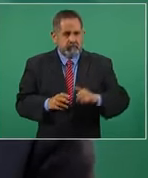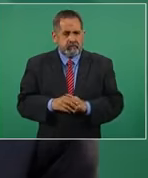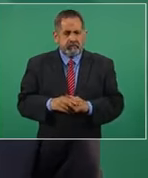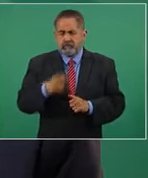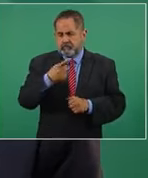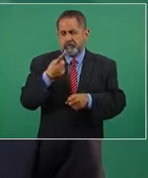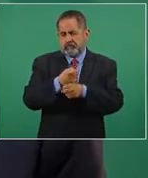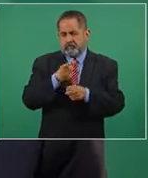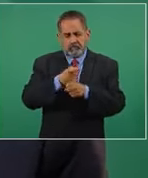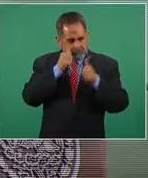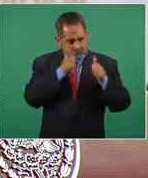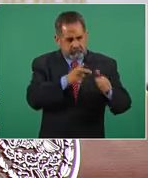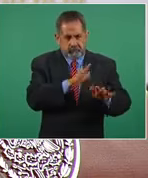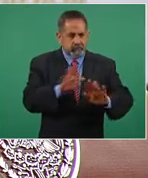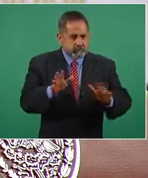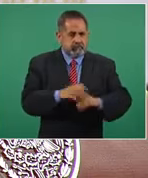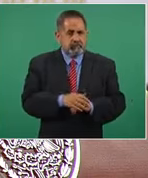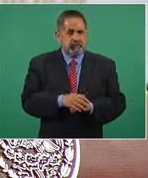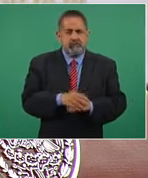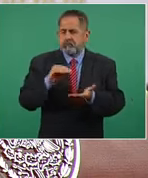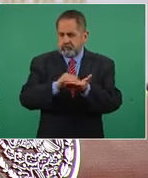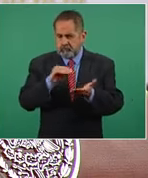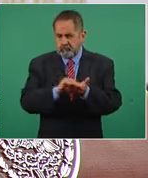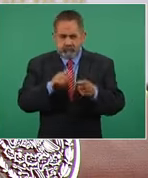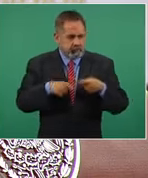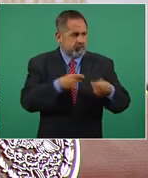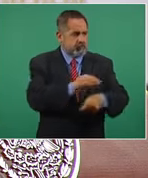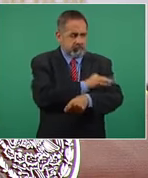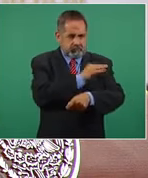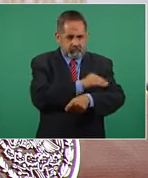esos fueron atendidos y siguen siendo atendidos.